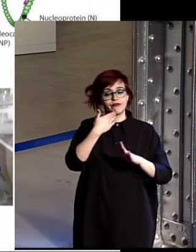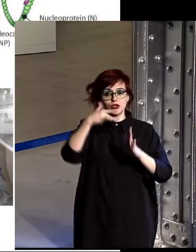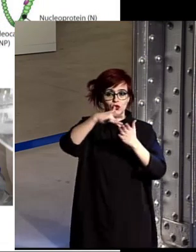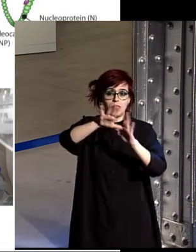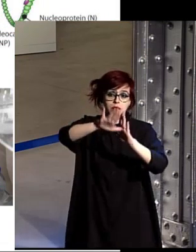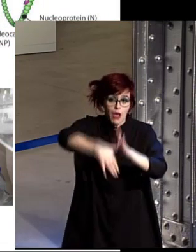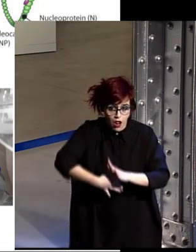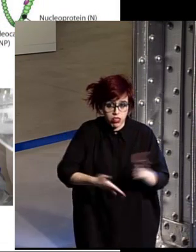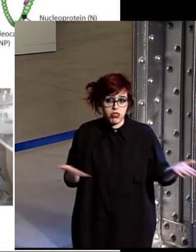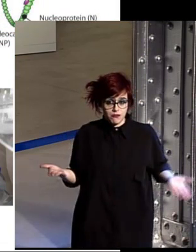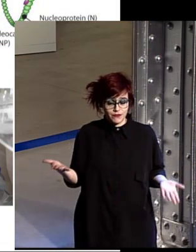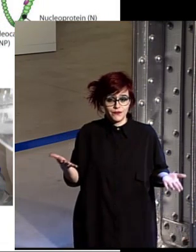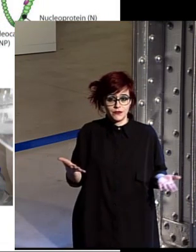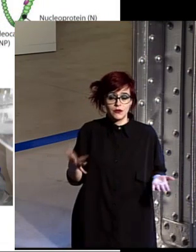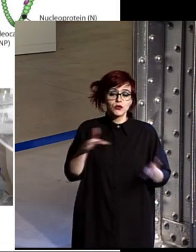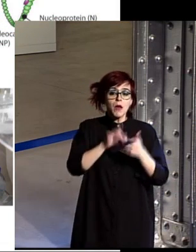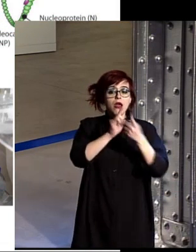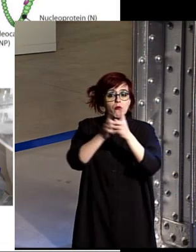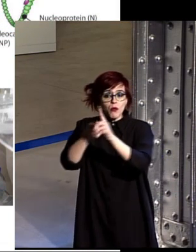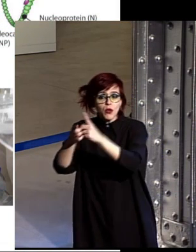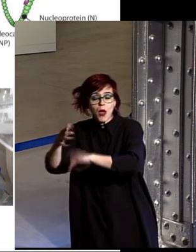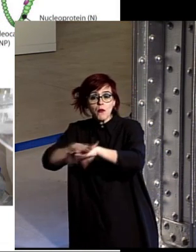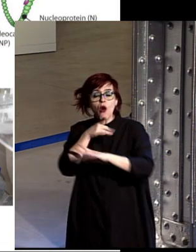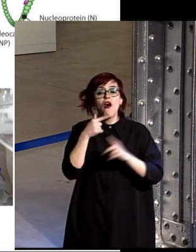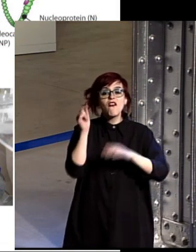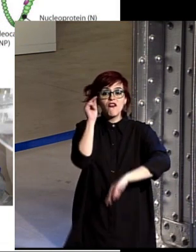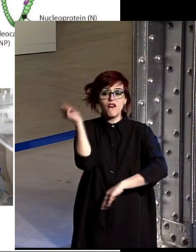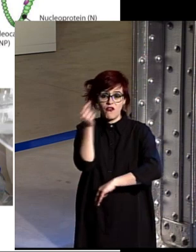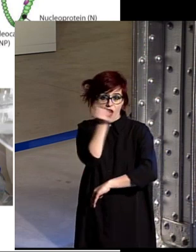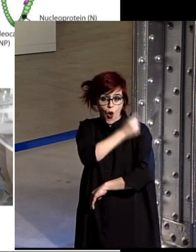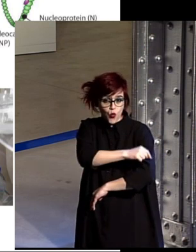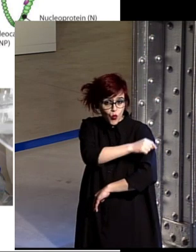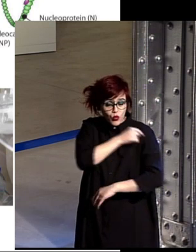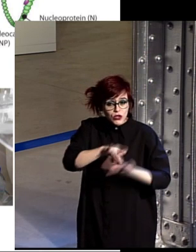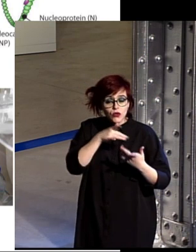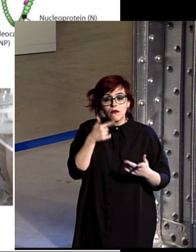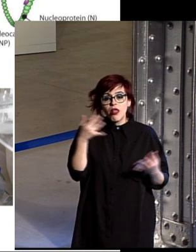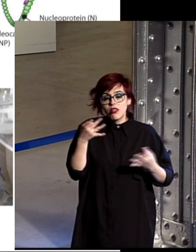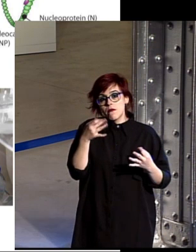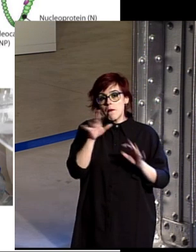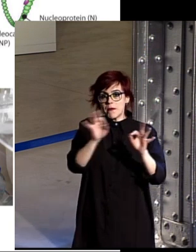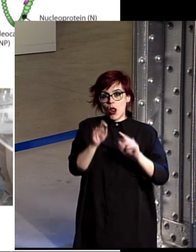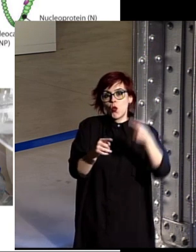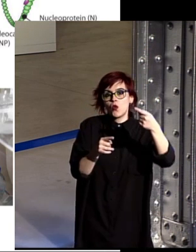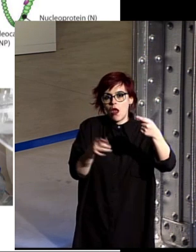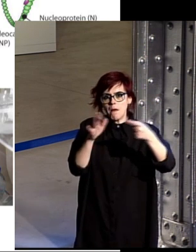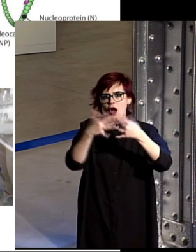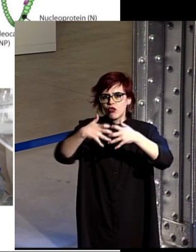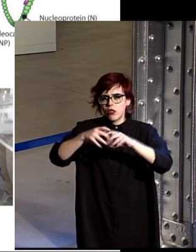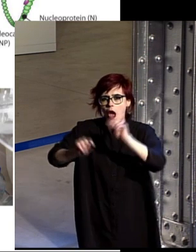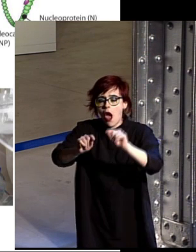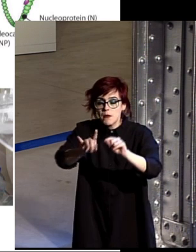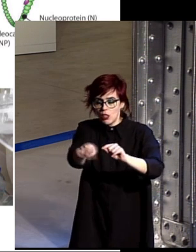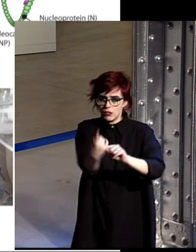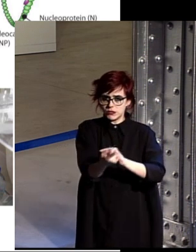otras modificaciones y de hecho se siguen haciendo porque las vacunas siempre hay que tener las que parece que van a funcionar y muchas detrás por si acaso no ocurre. Pero ya había